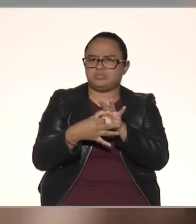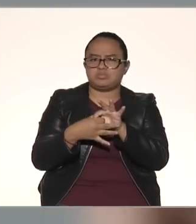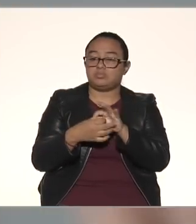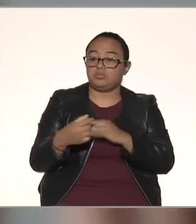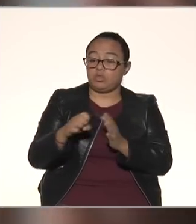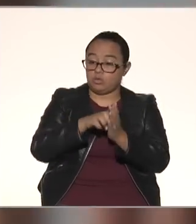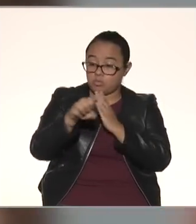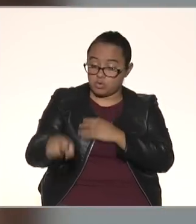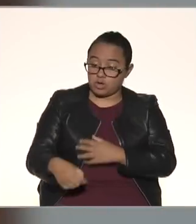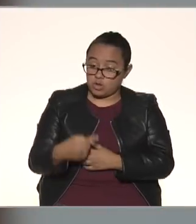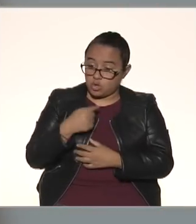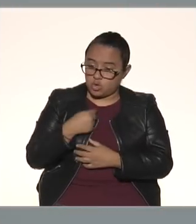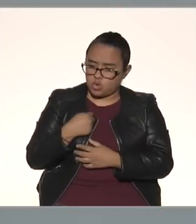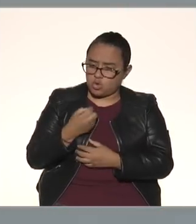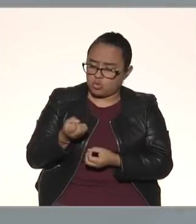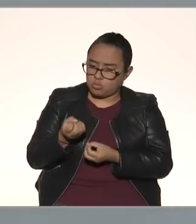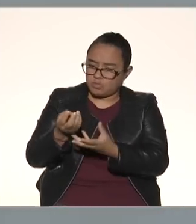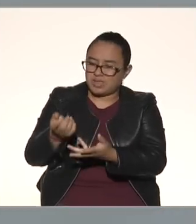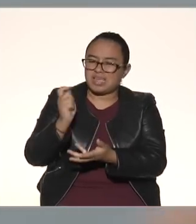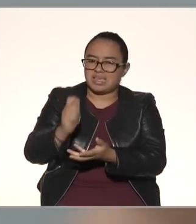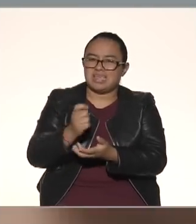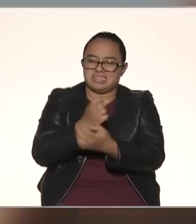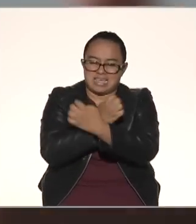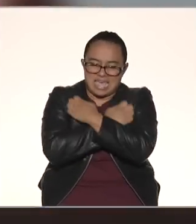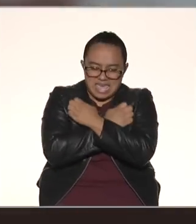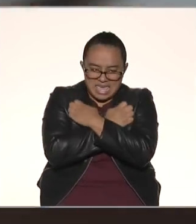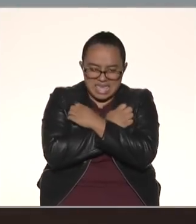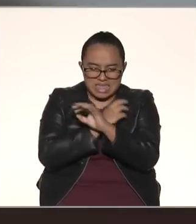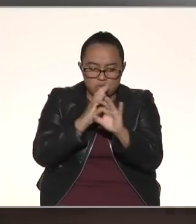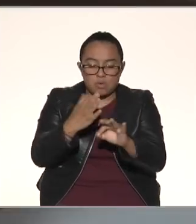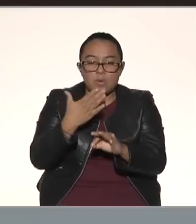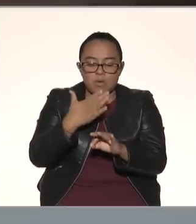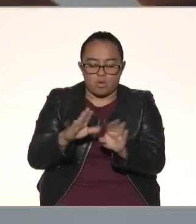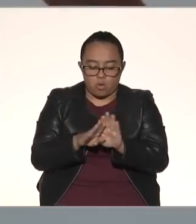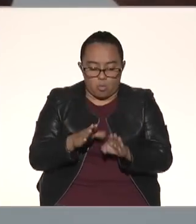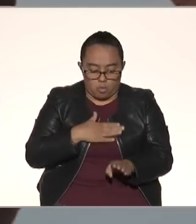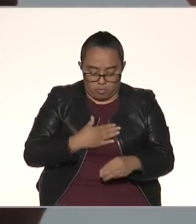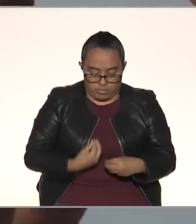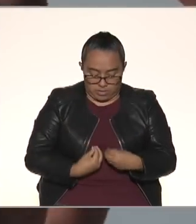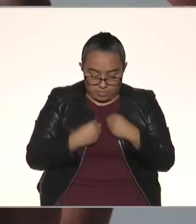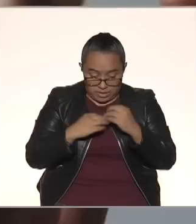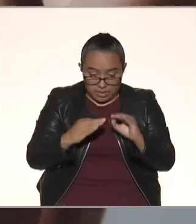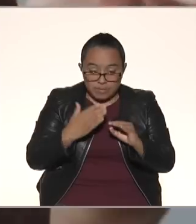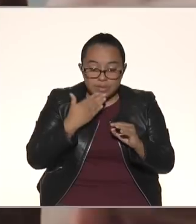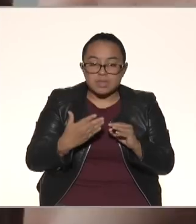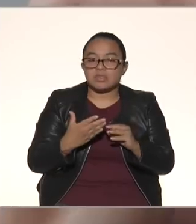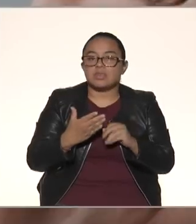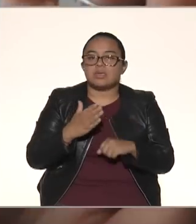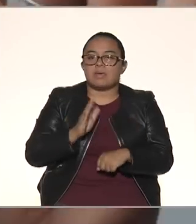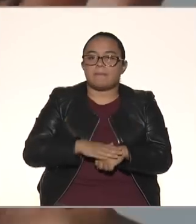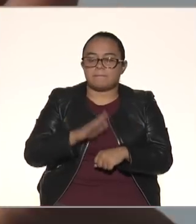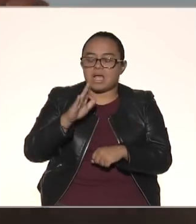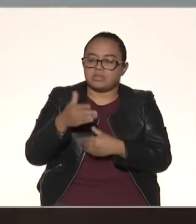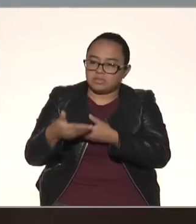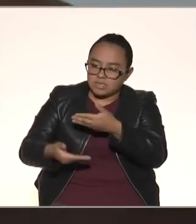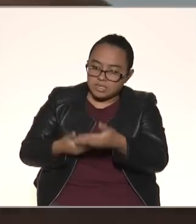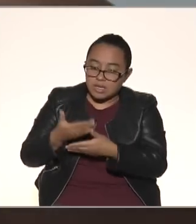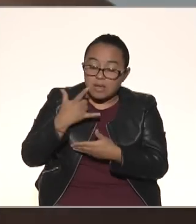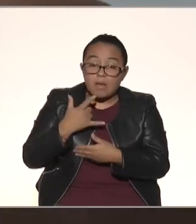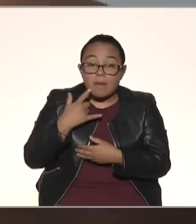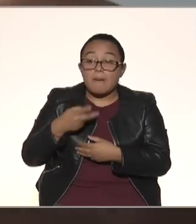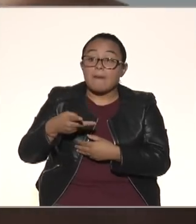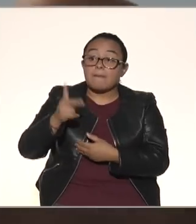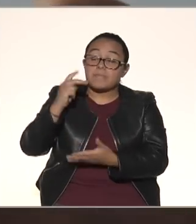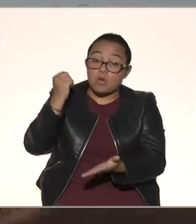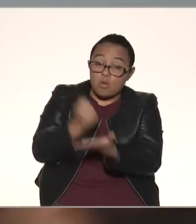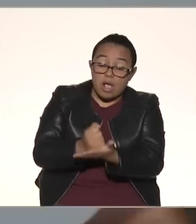se dan desde la buena educación, desde el vivir bien, siempre es más cordial. Pero no tiene por qué